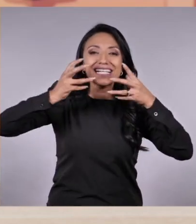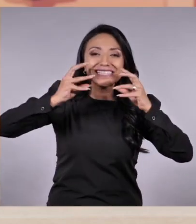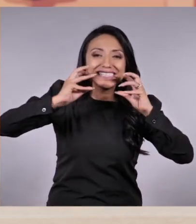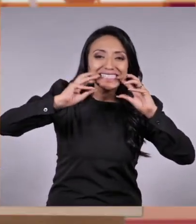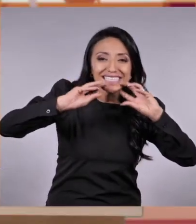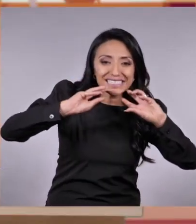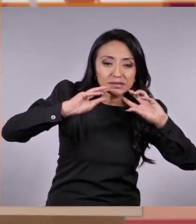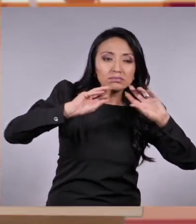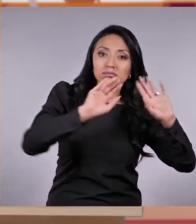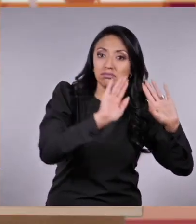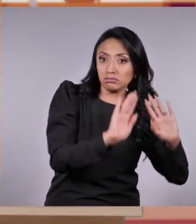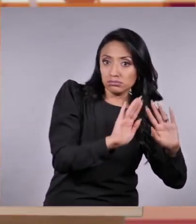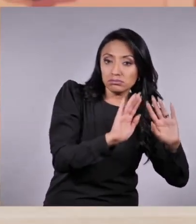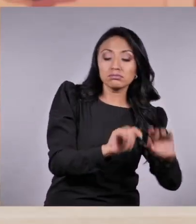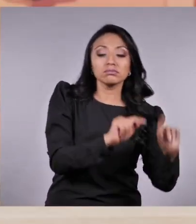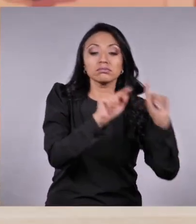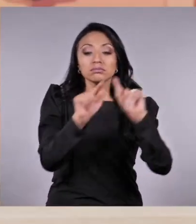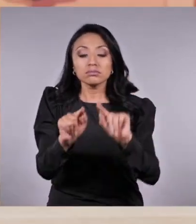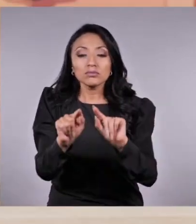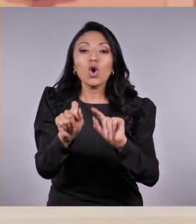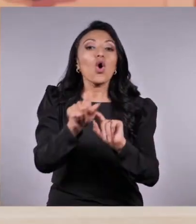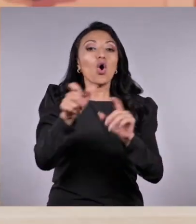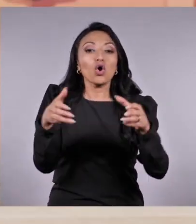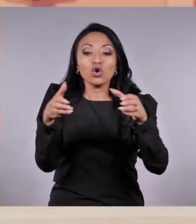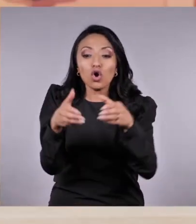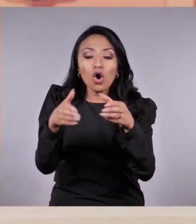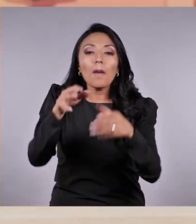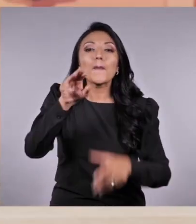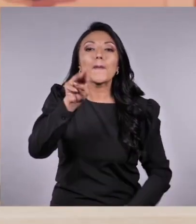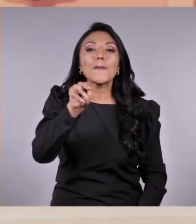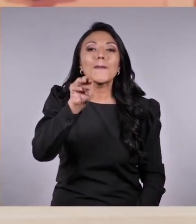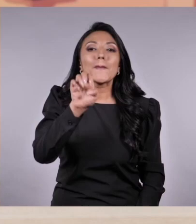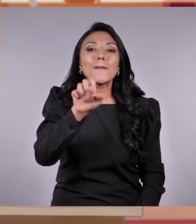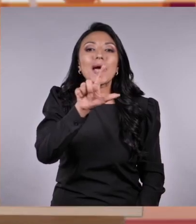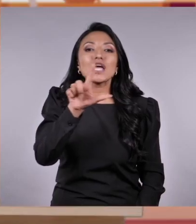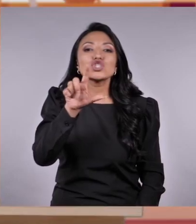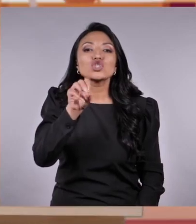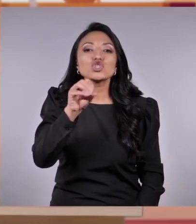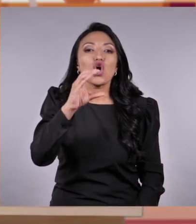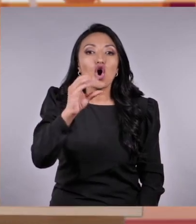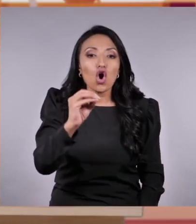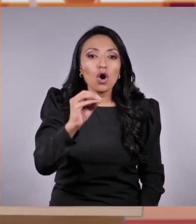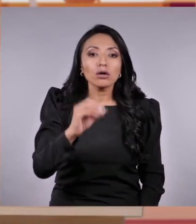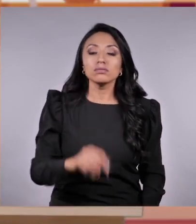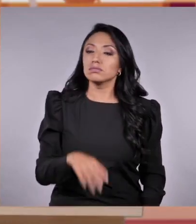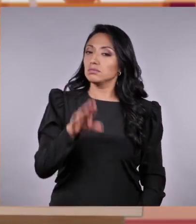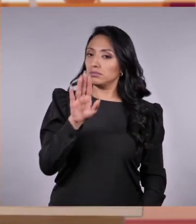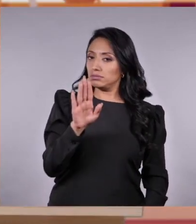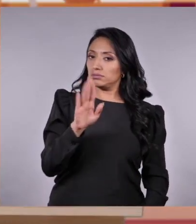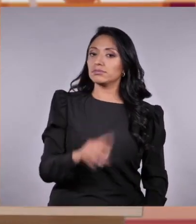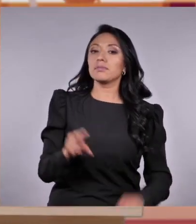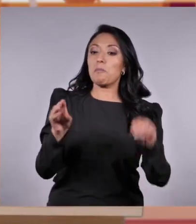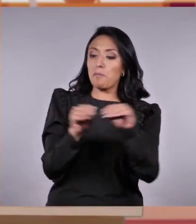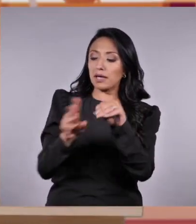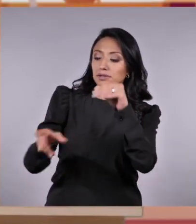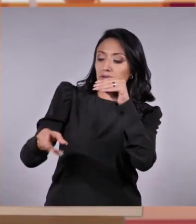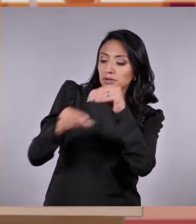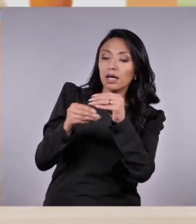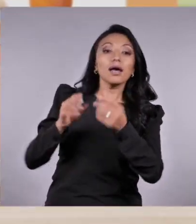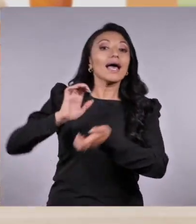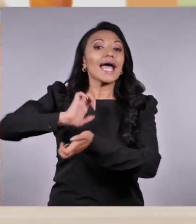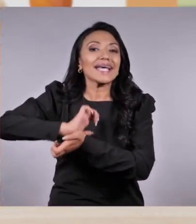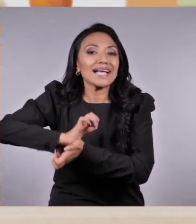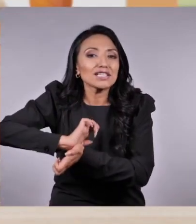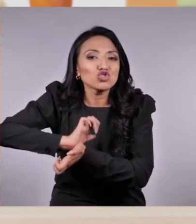Uno, dos y tres. Y también tenemos ya nuestra porción de mellocos. Y esto no puede quedar bien si no tiene un